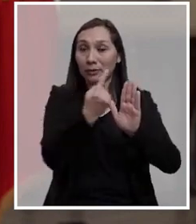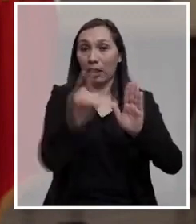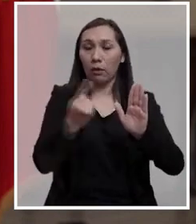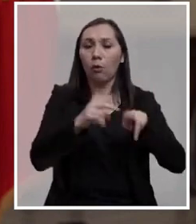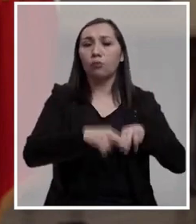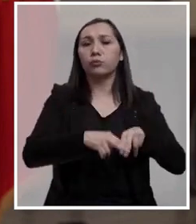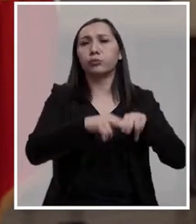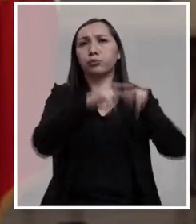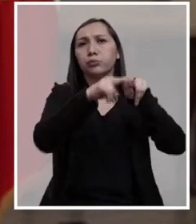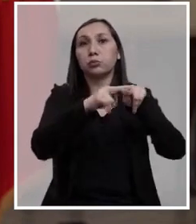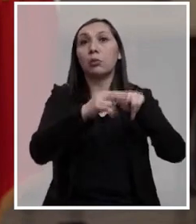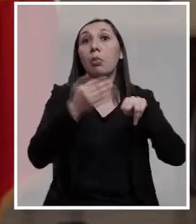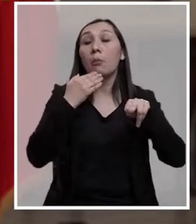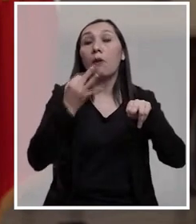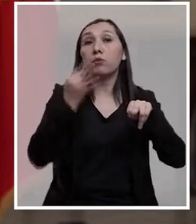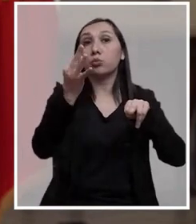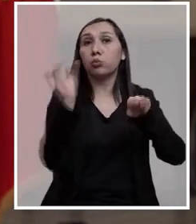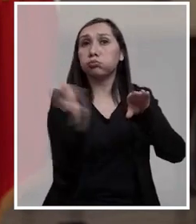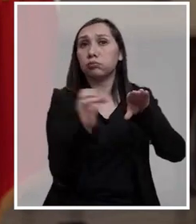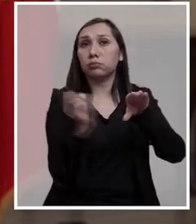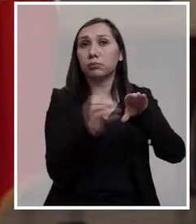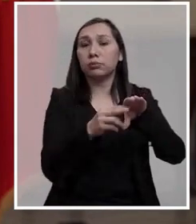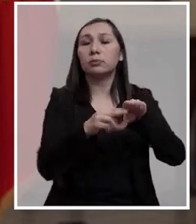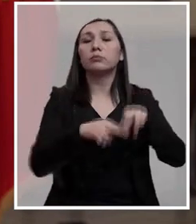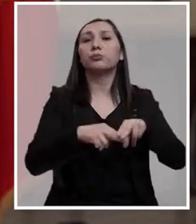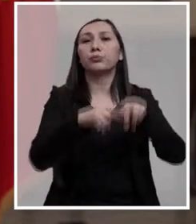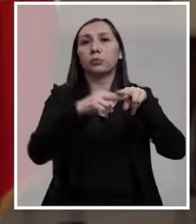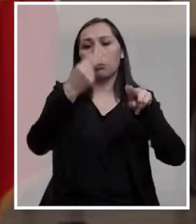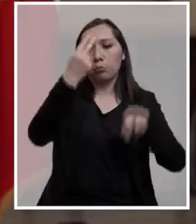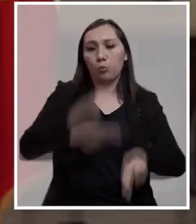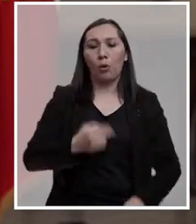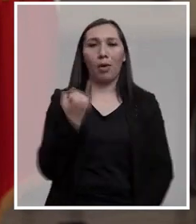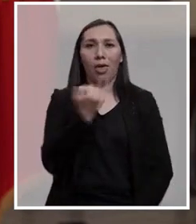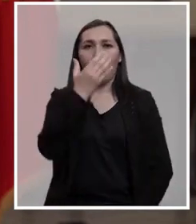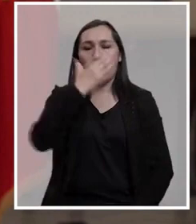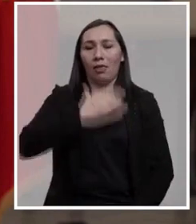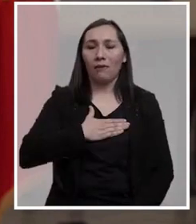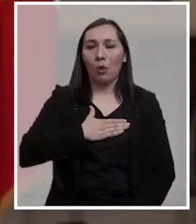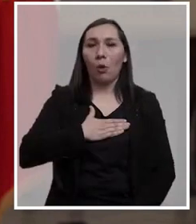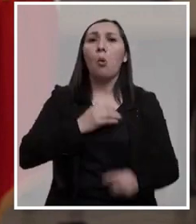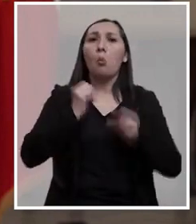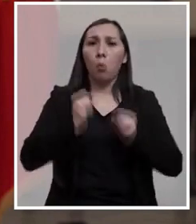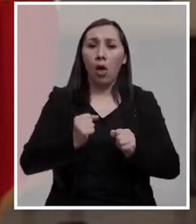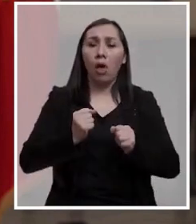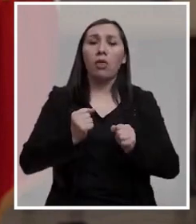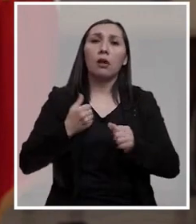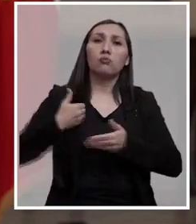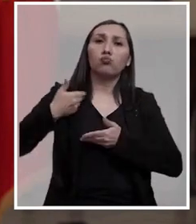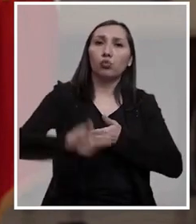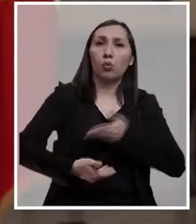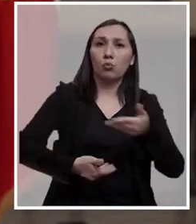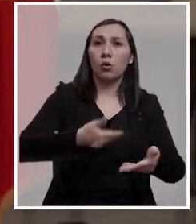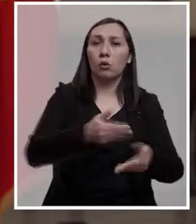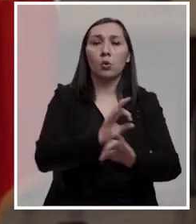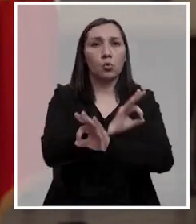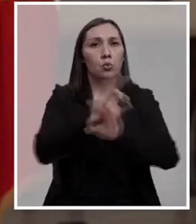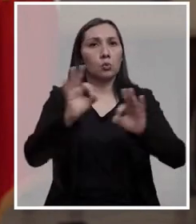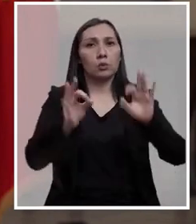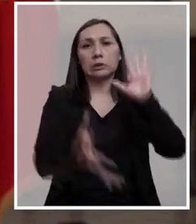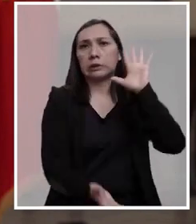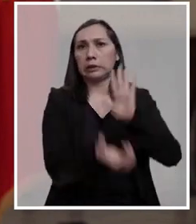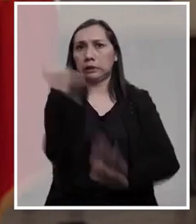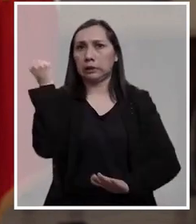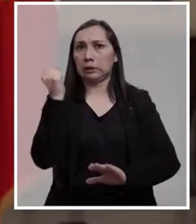los acumulados como los del futuro mantendrán la propiedad individual podrán heredarse y no serán jamás